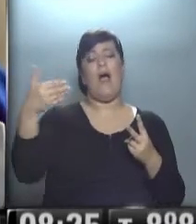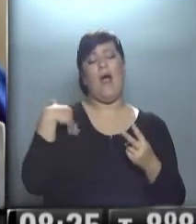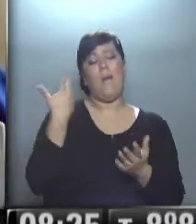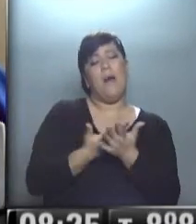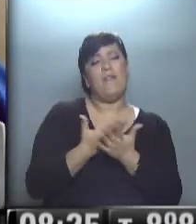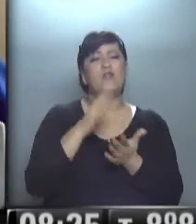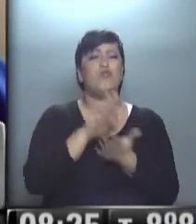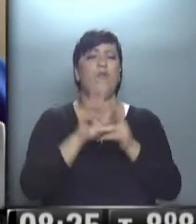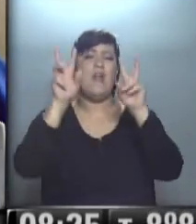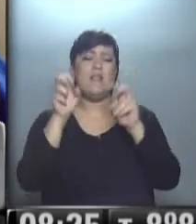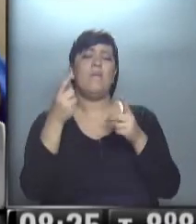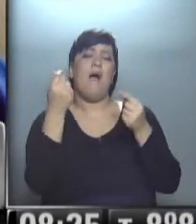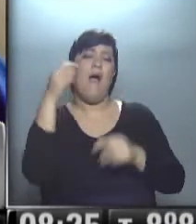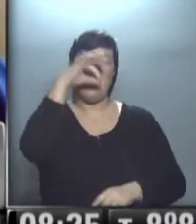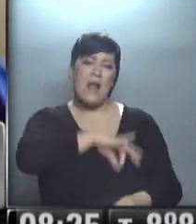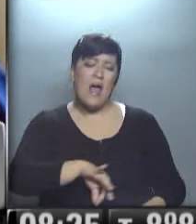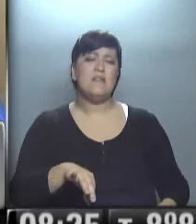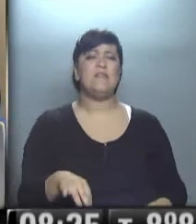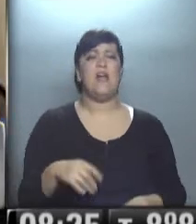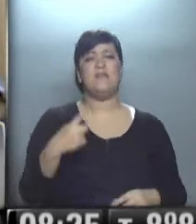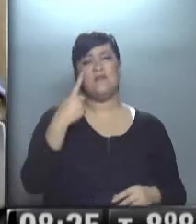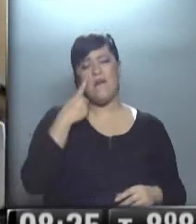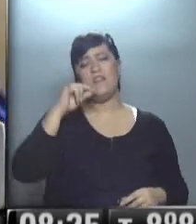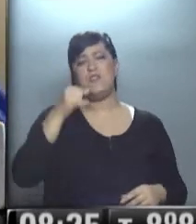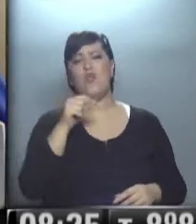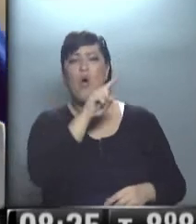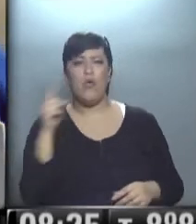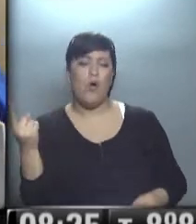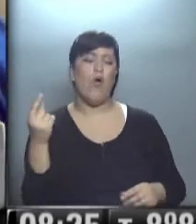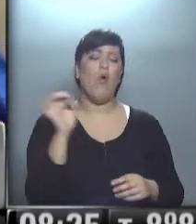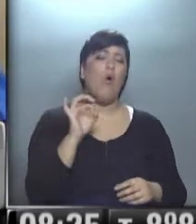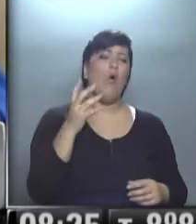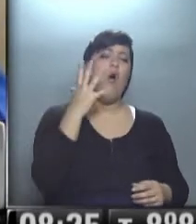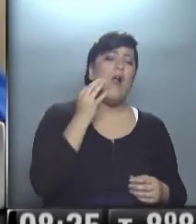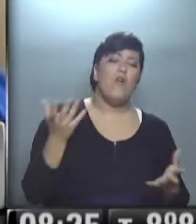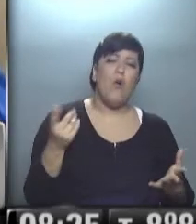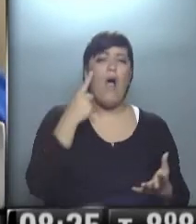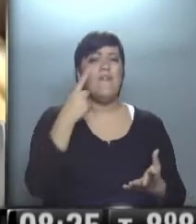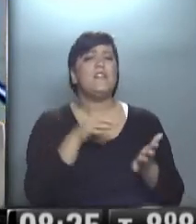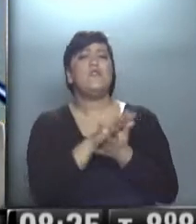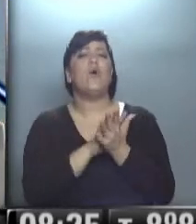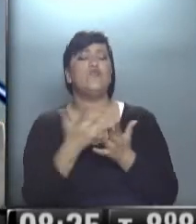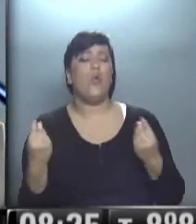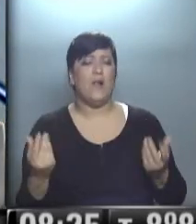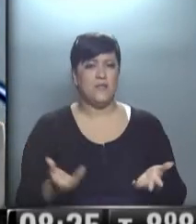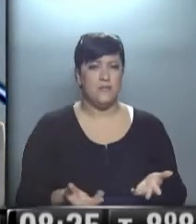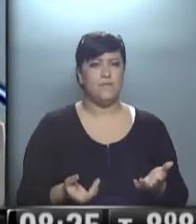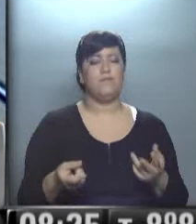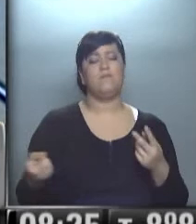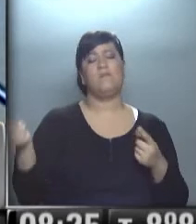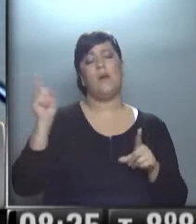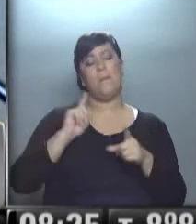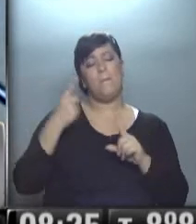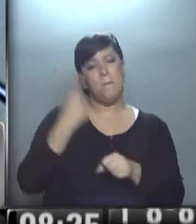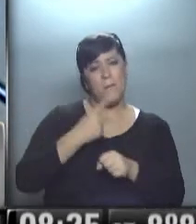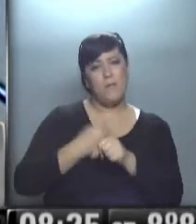público seguramente no está va a ser no o a lo mejor alguna alternativa cuáles éstos las citas primeros tuve una comunicación telefónica